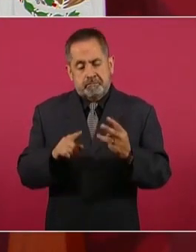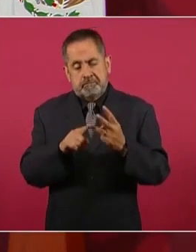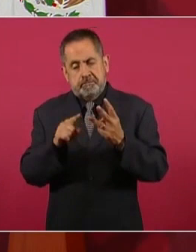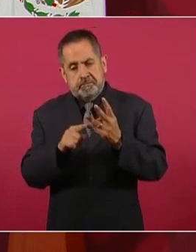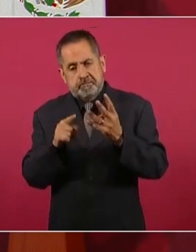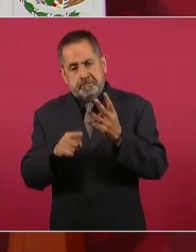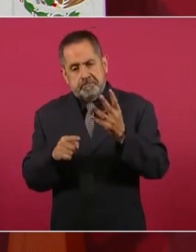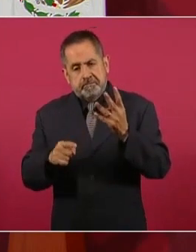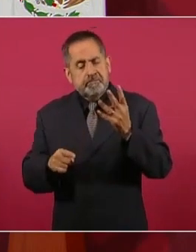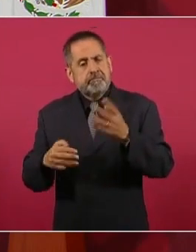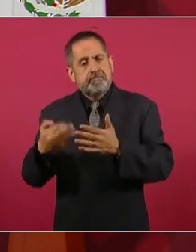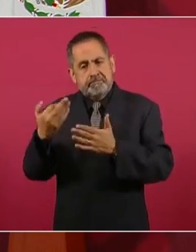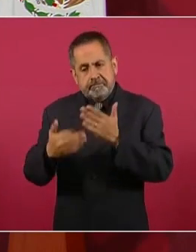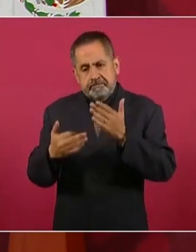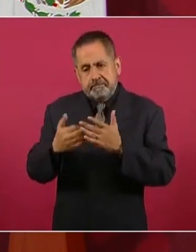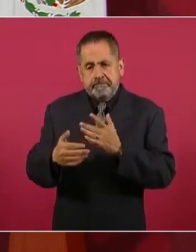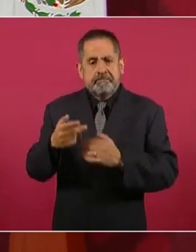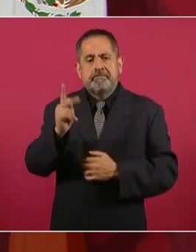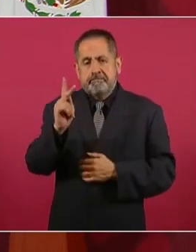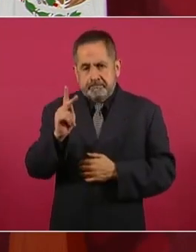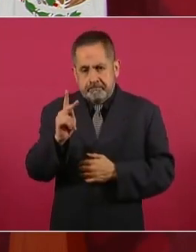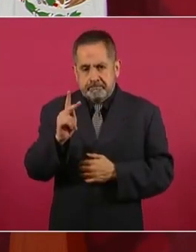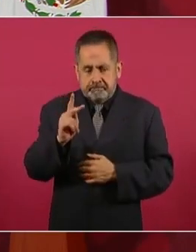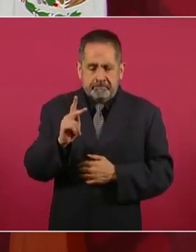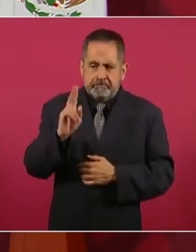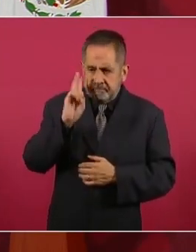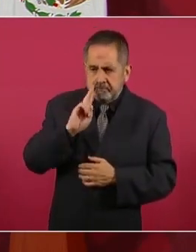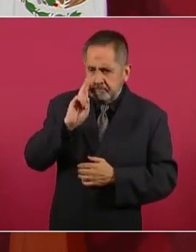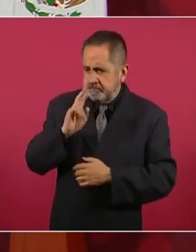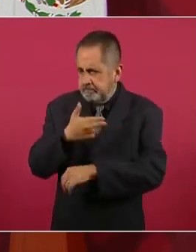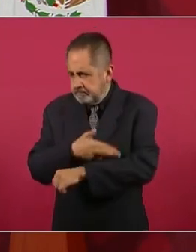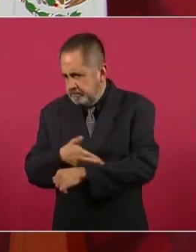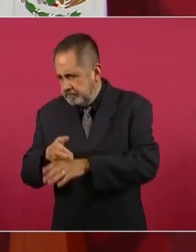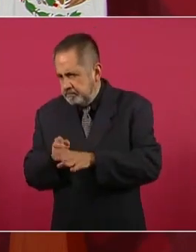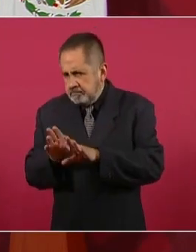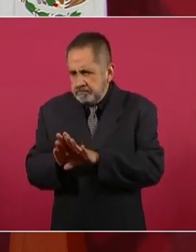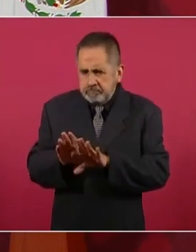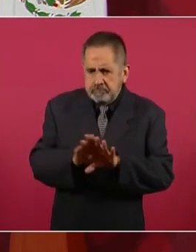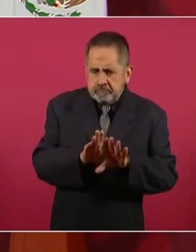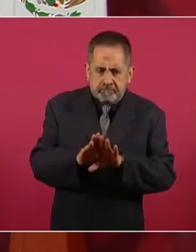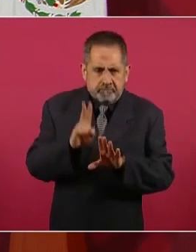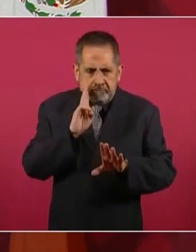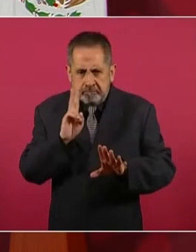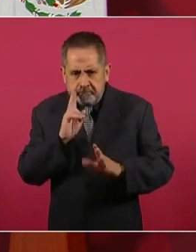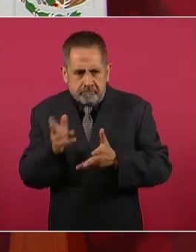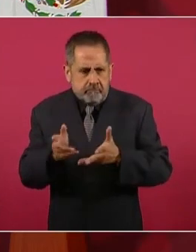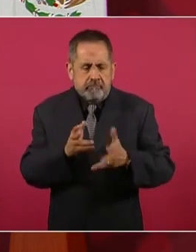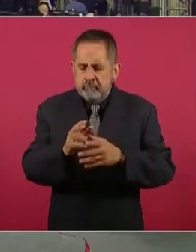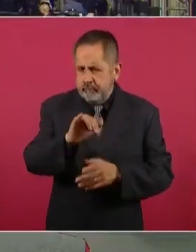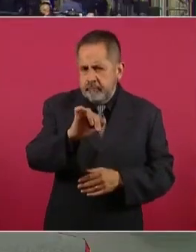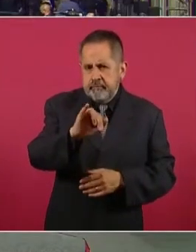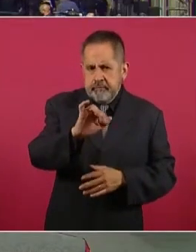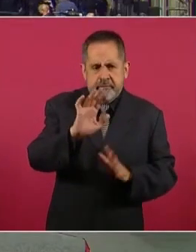desafíos, pero esos los estamos enfrentando. Eso no